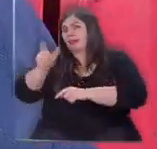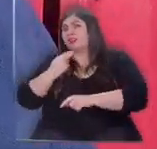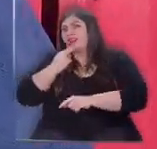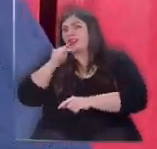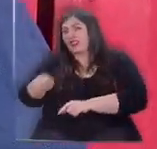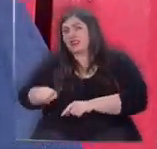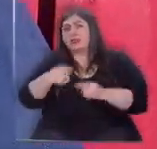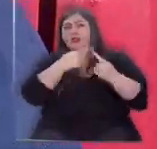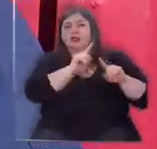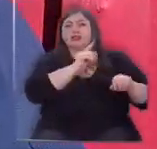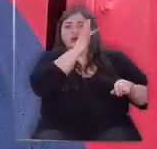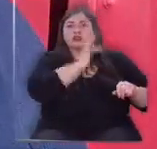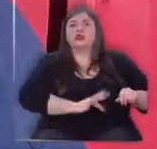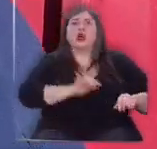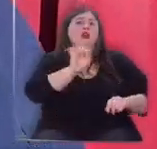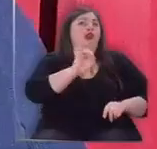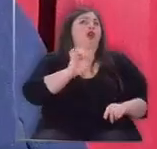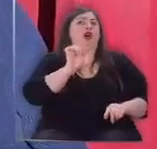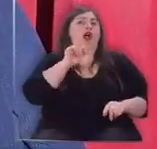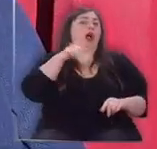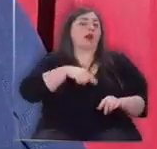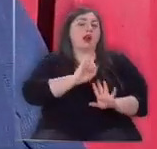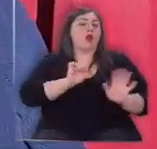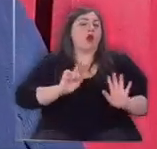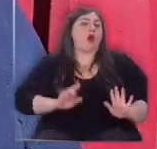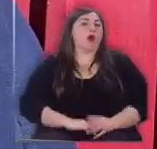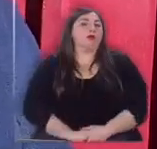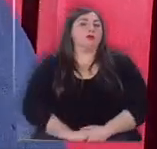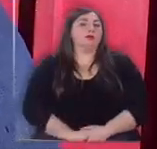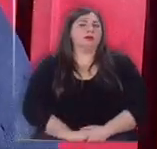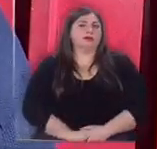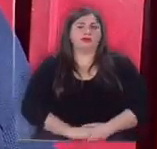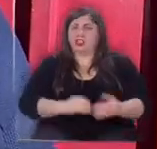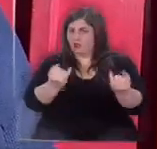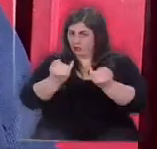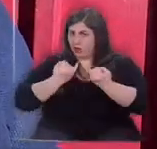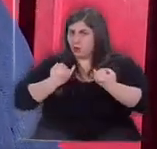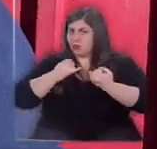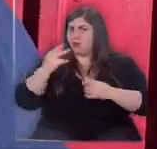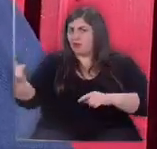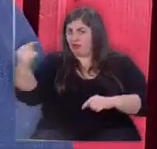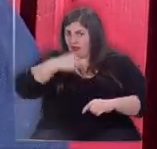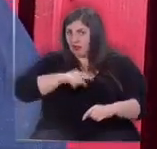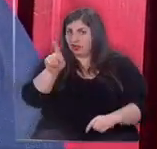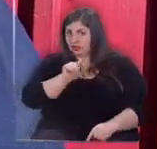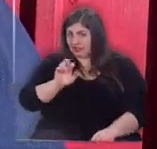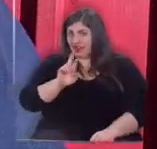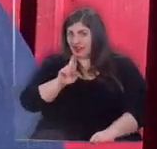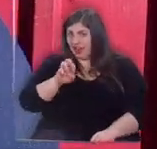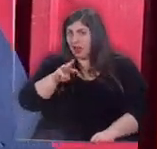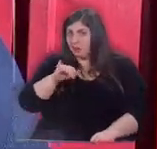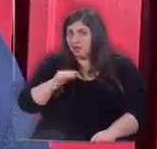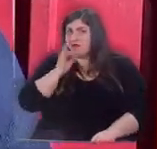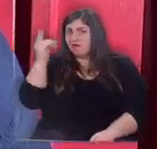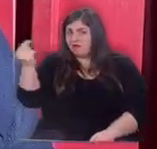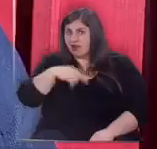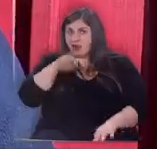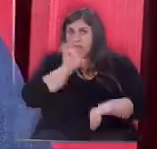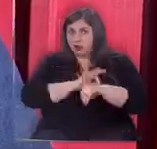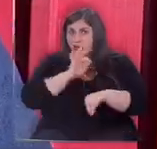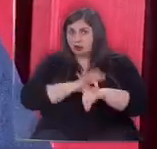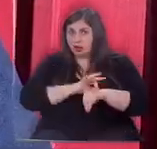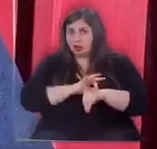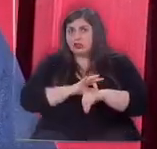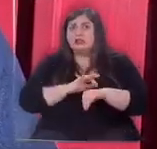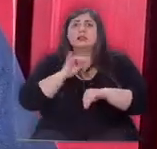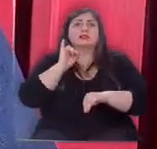¿eso es cierto? No, negativo, por acá no. Está la información que vino la Seremi de Salud también acá, vino el personal médico.